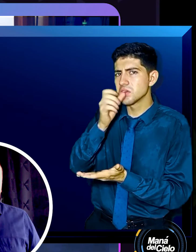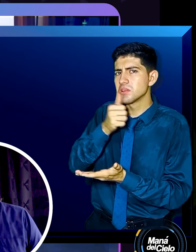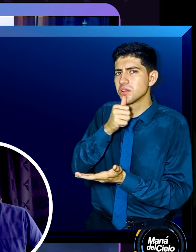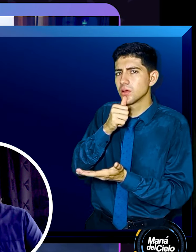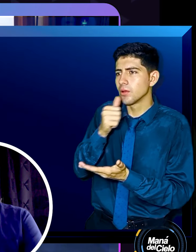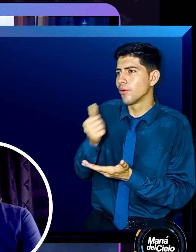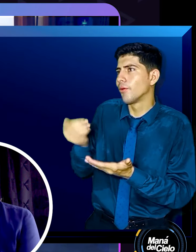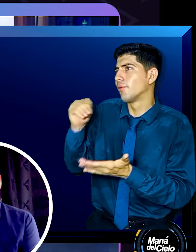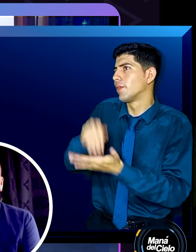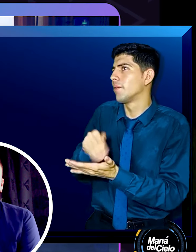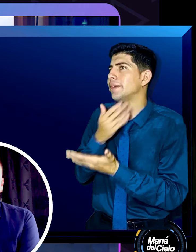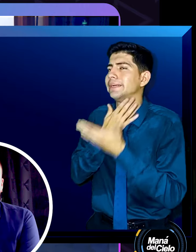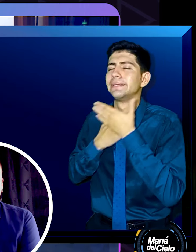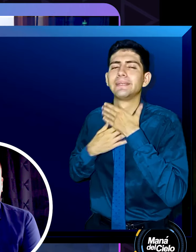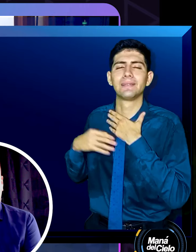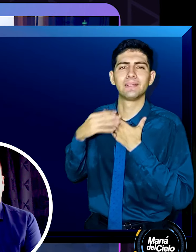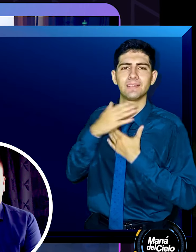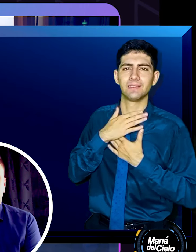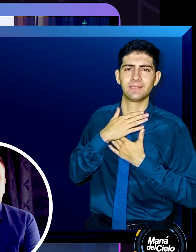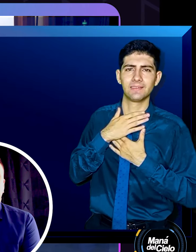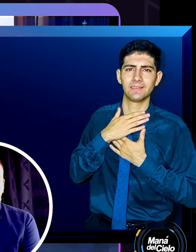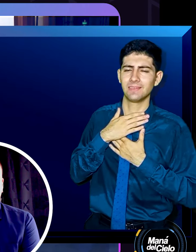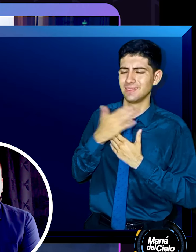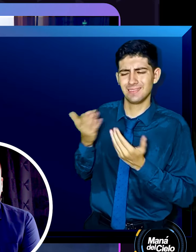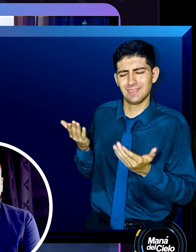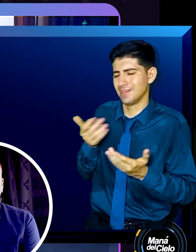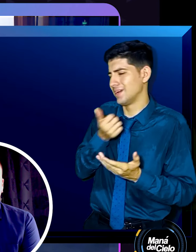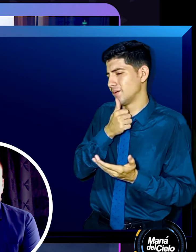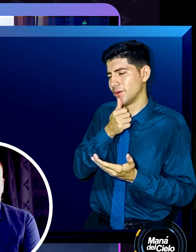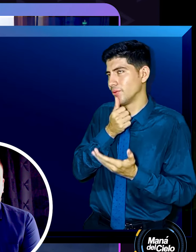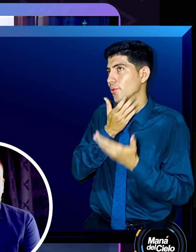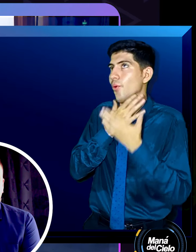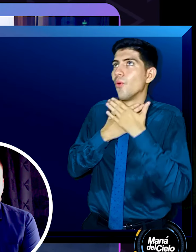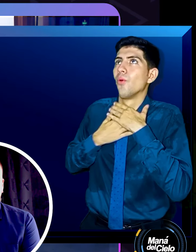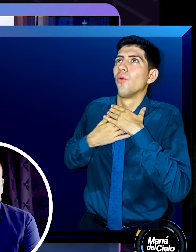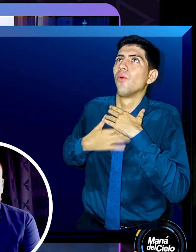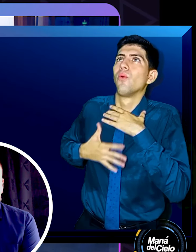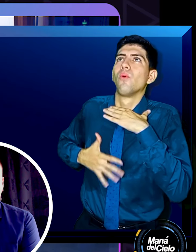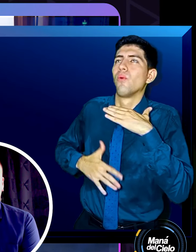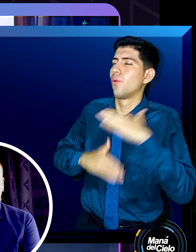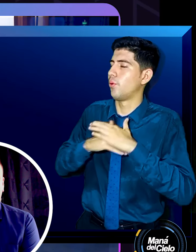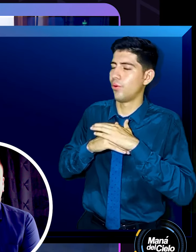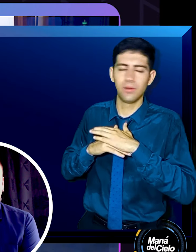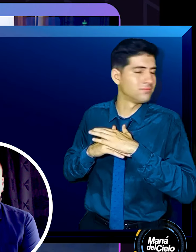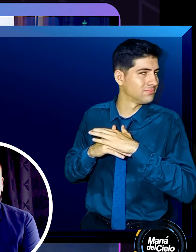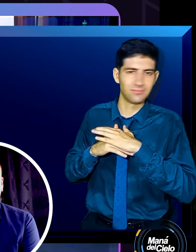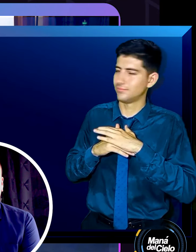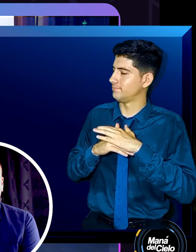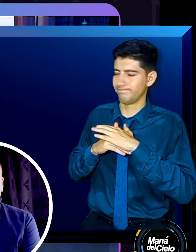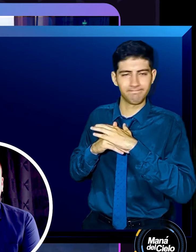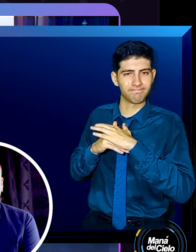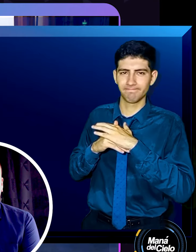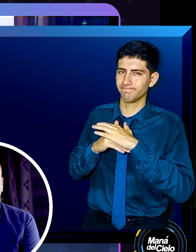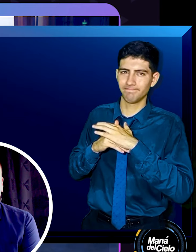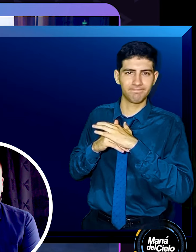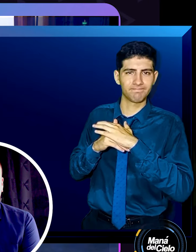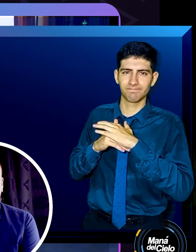volverá a tener sed. Esa agua no sacia. Es buena, pero no sacia.